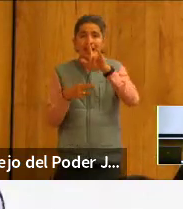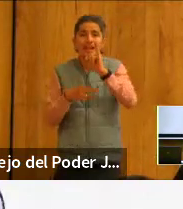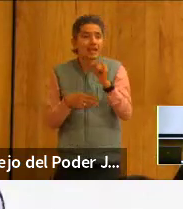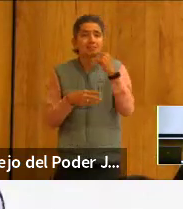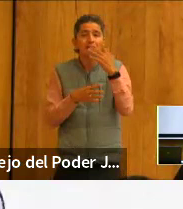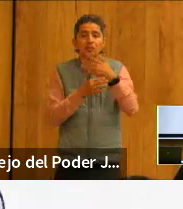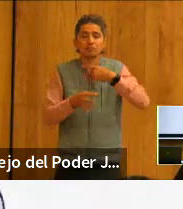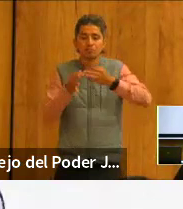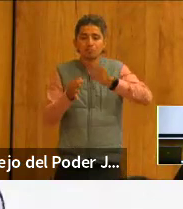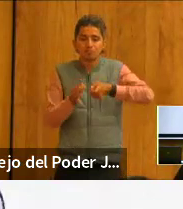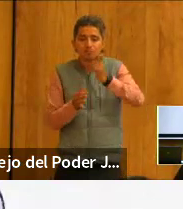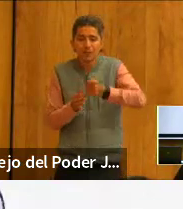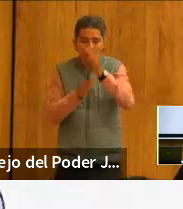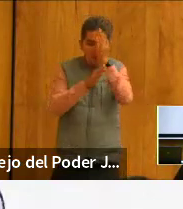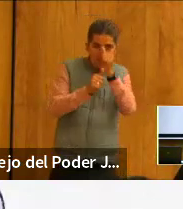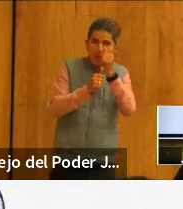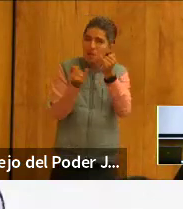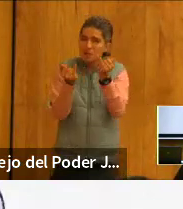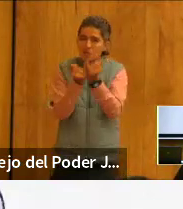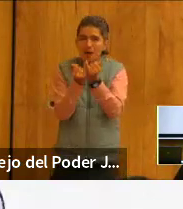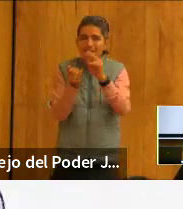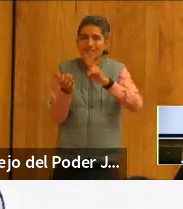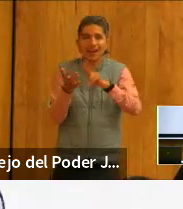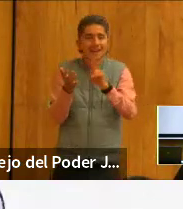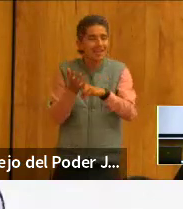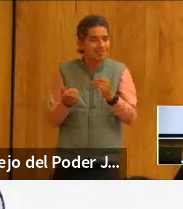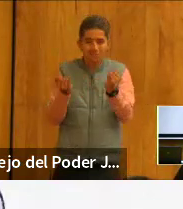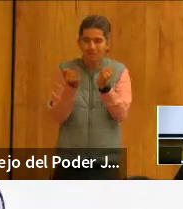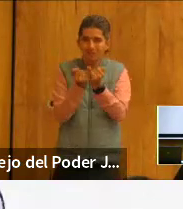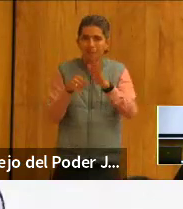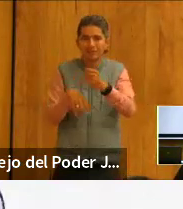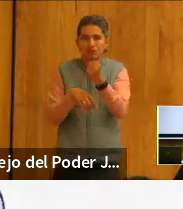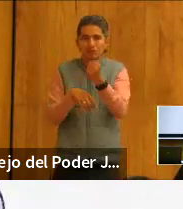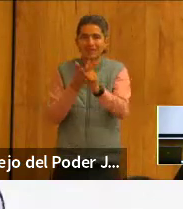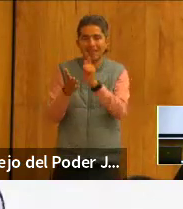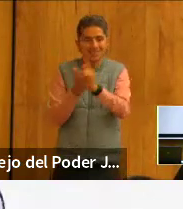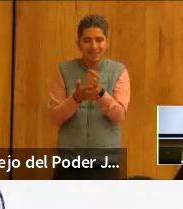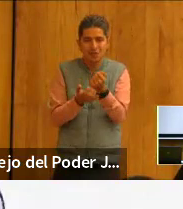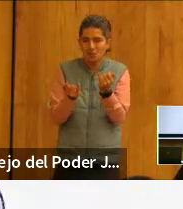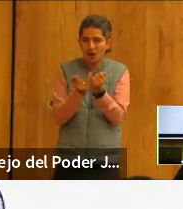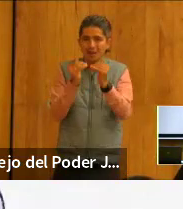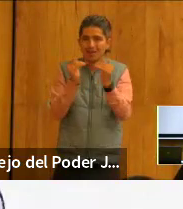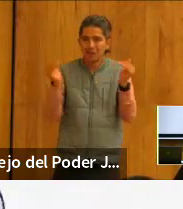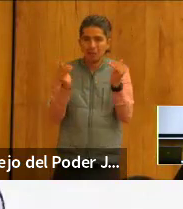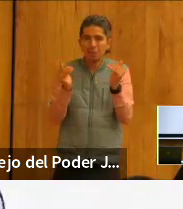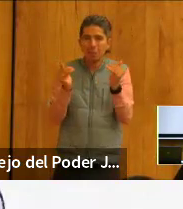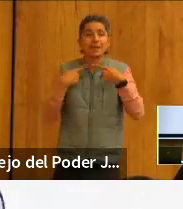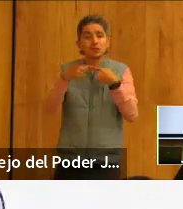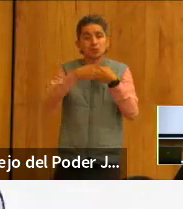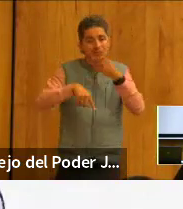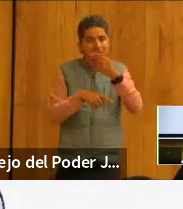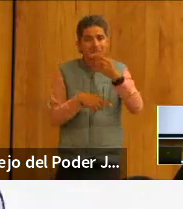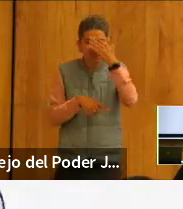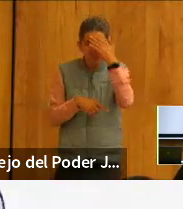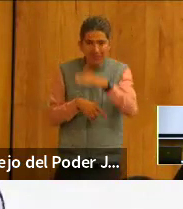bueno, es que la sentencia y el convenio valen exactamente lo mismo, tienen la misma fuerza de ley, y las personas tienen que saberlo, tienen